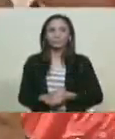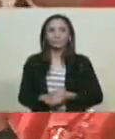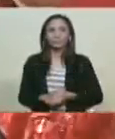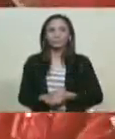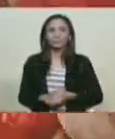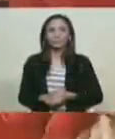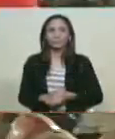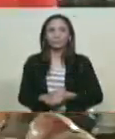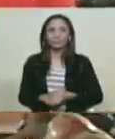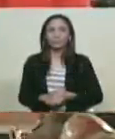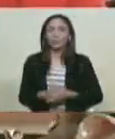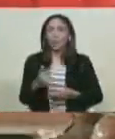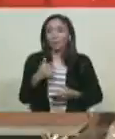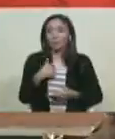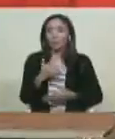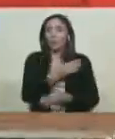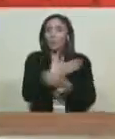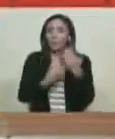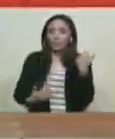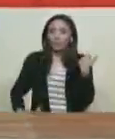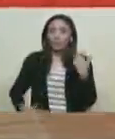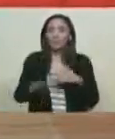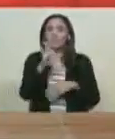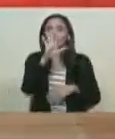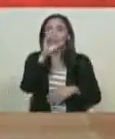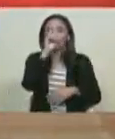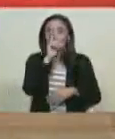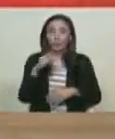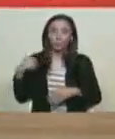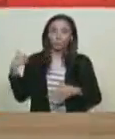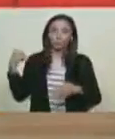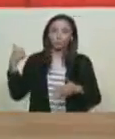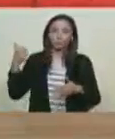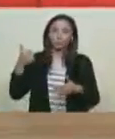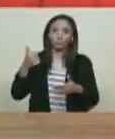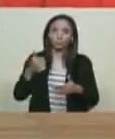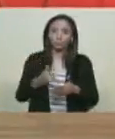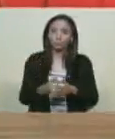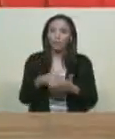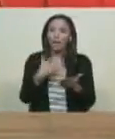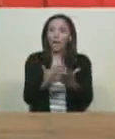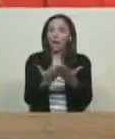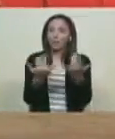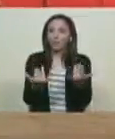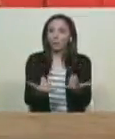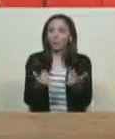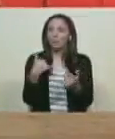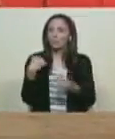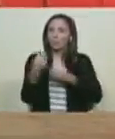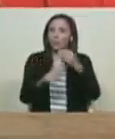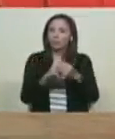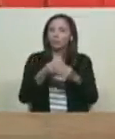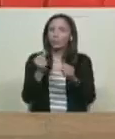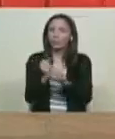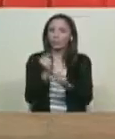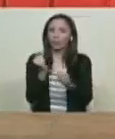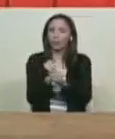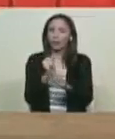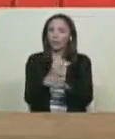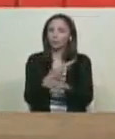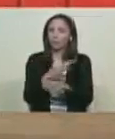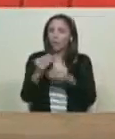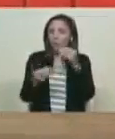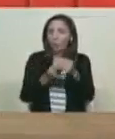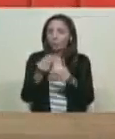Yo he sido presidente de la República estos 5 años para cumplir el mandato del comandante Chávez,